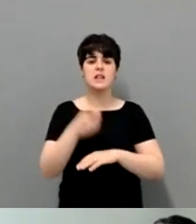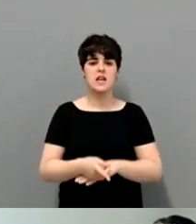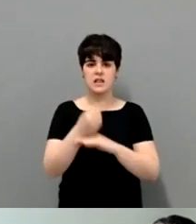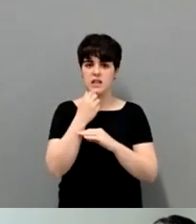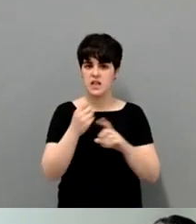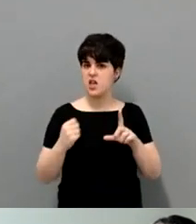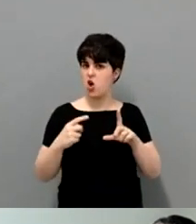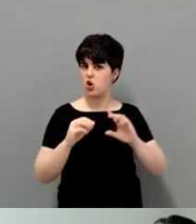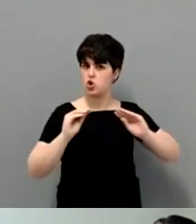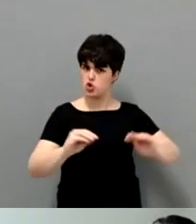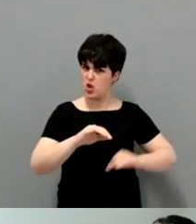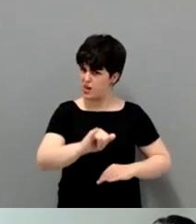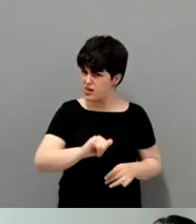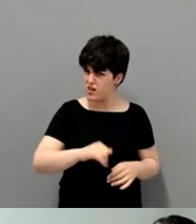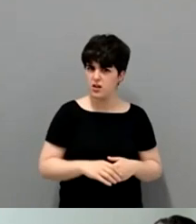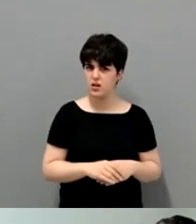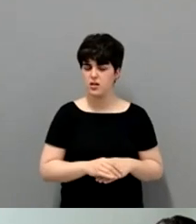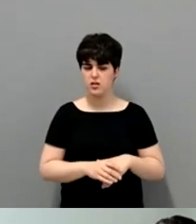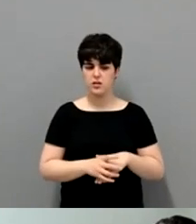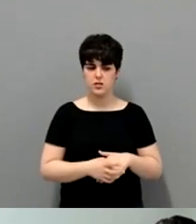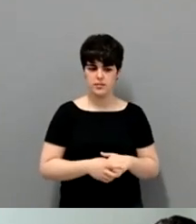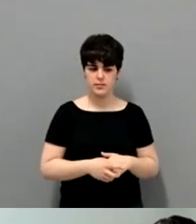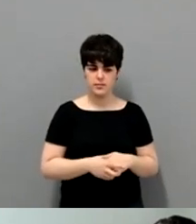correo electrónico?